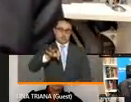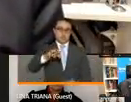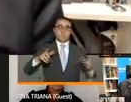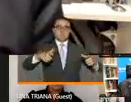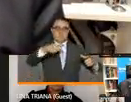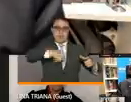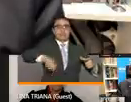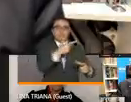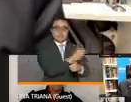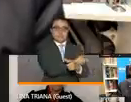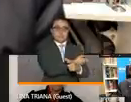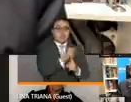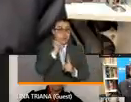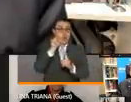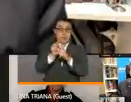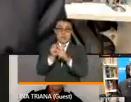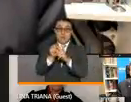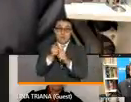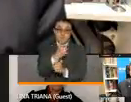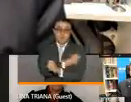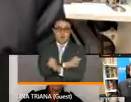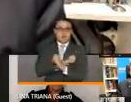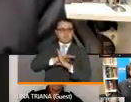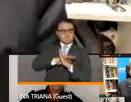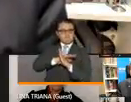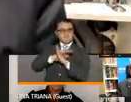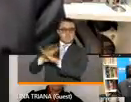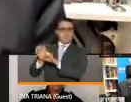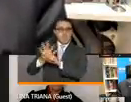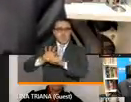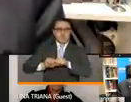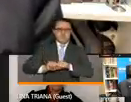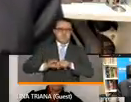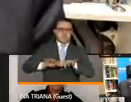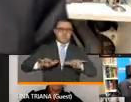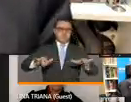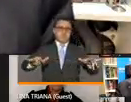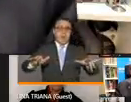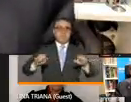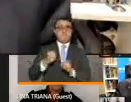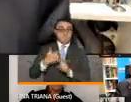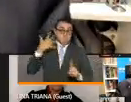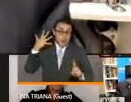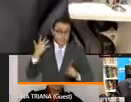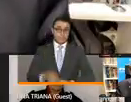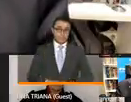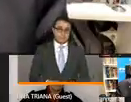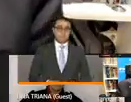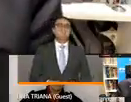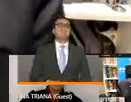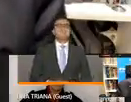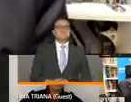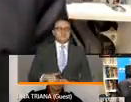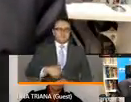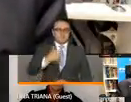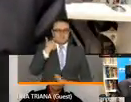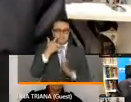tener un impacto sobre la transmisión del virus. Entonces, lo que